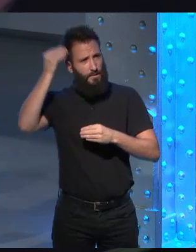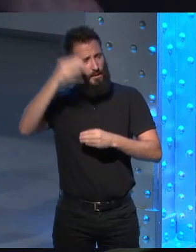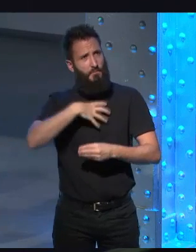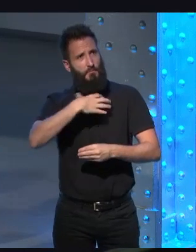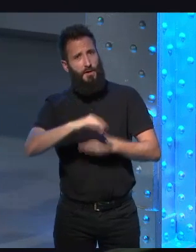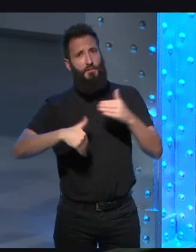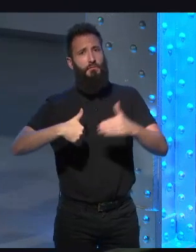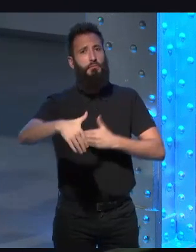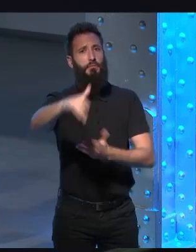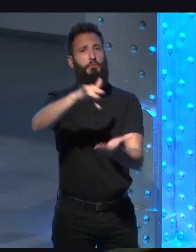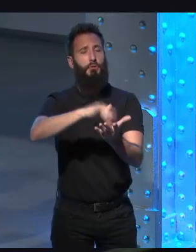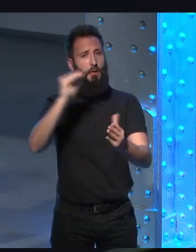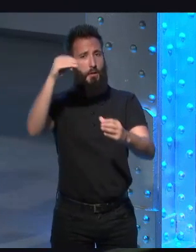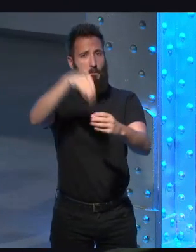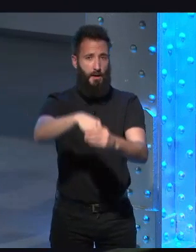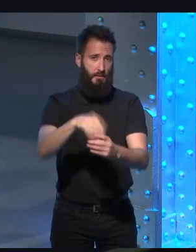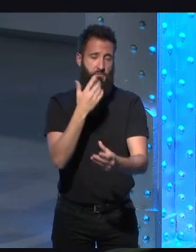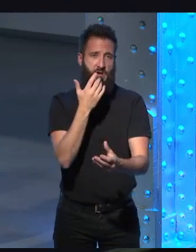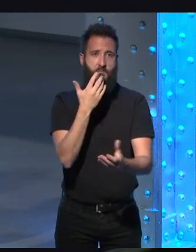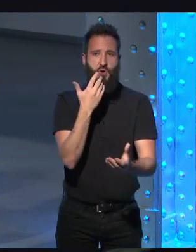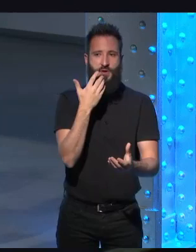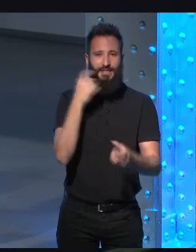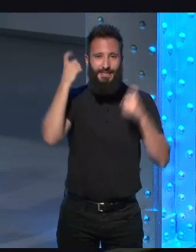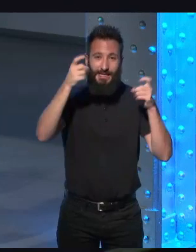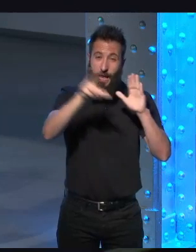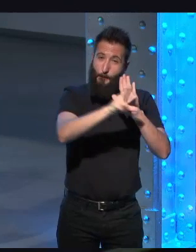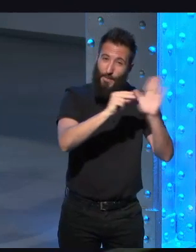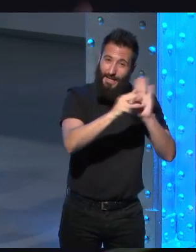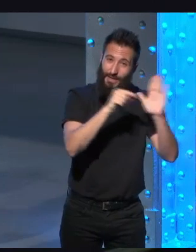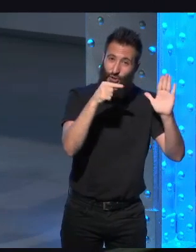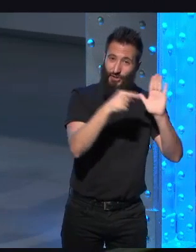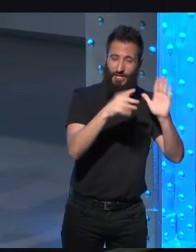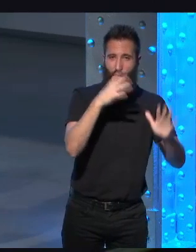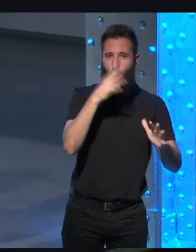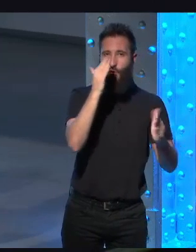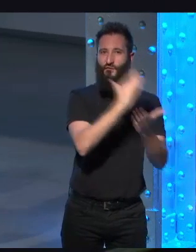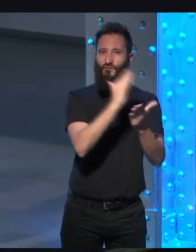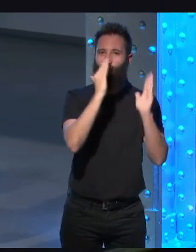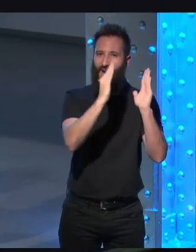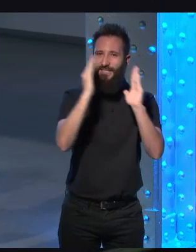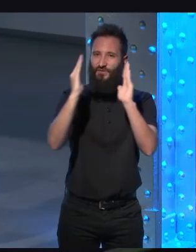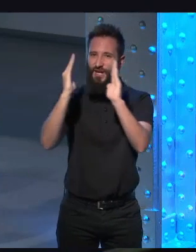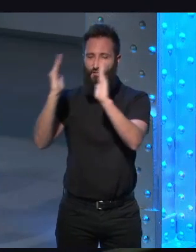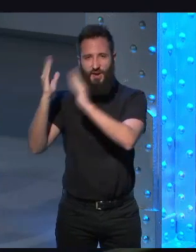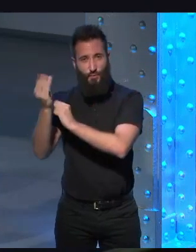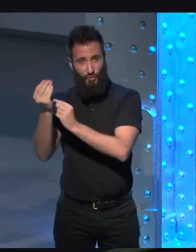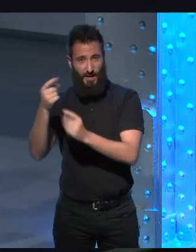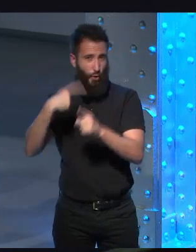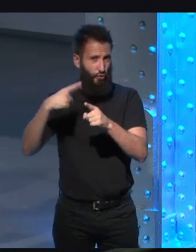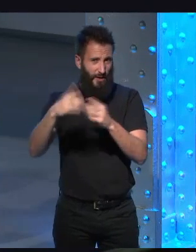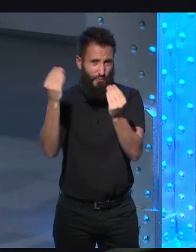que en algún momento llegasen, que es cómo convertir estos vídeos que tienen muchas fases y aparecen muchas